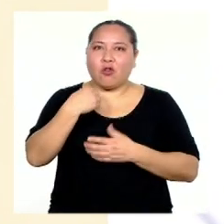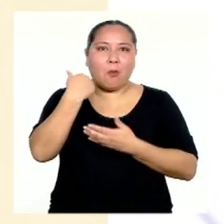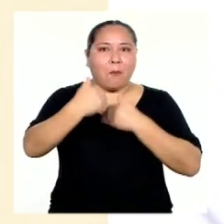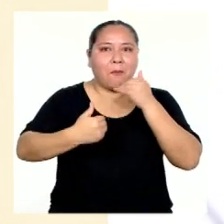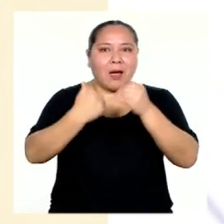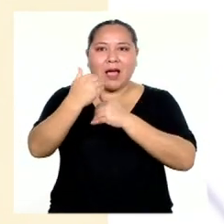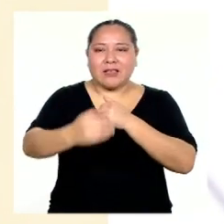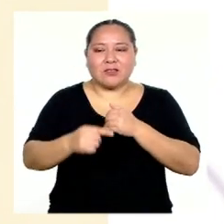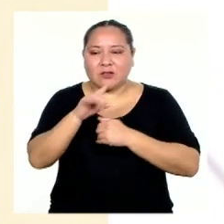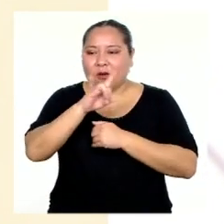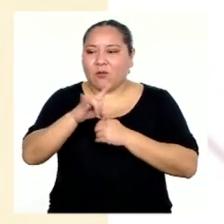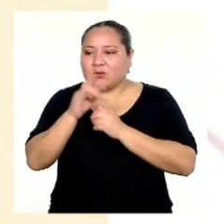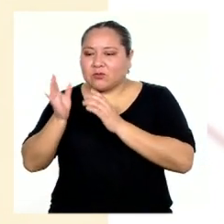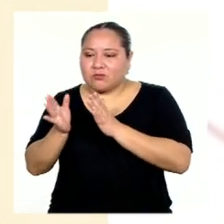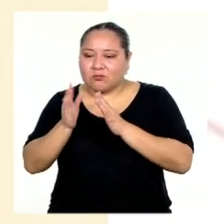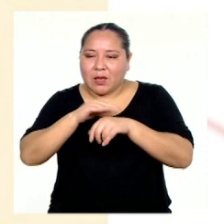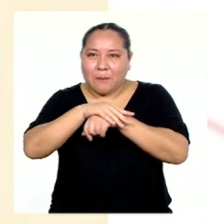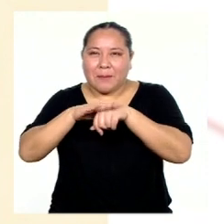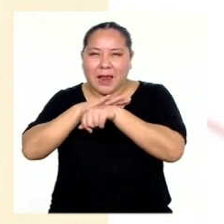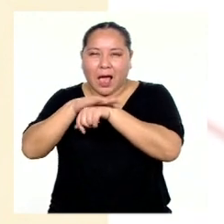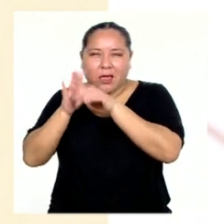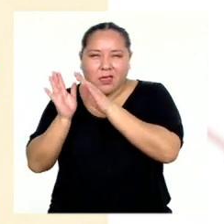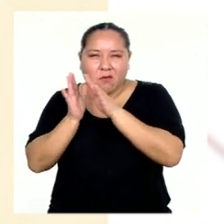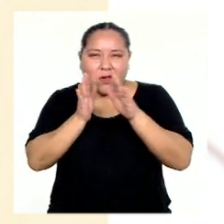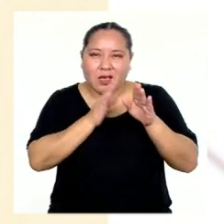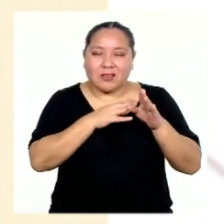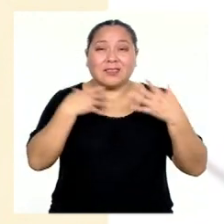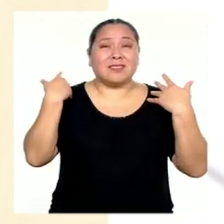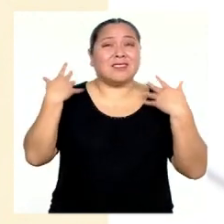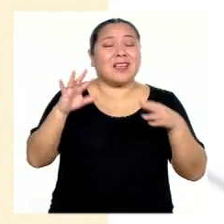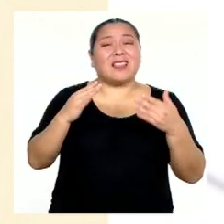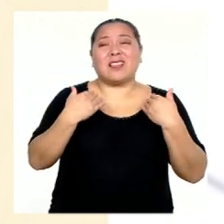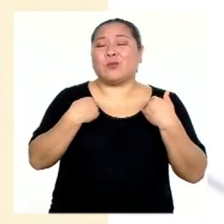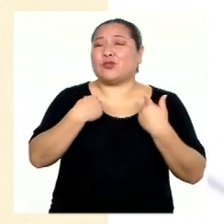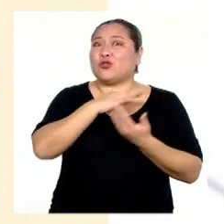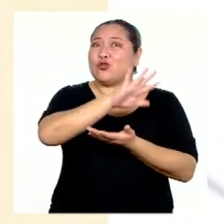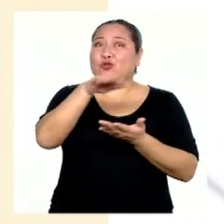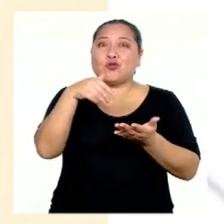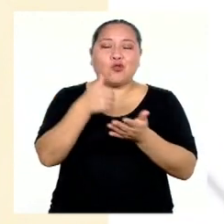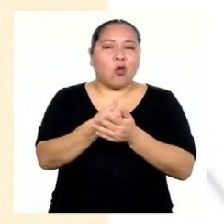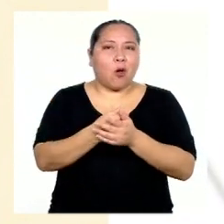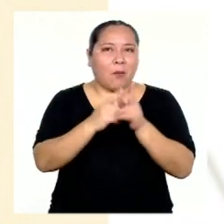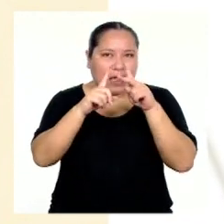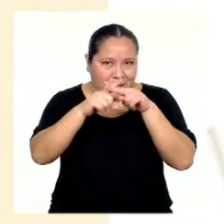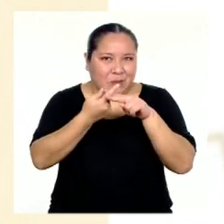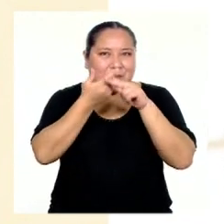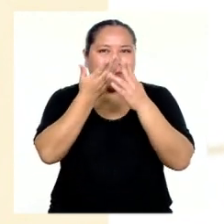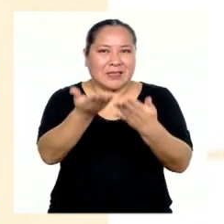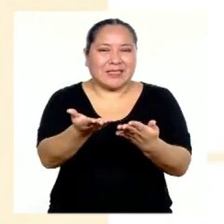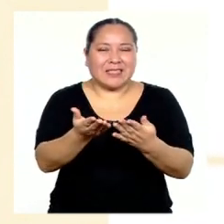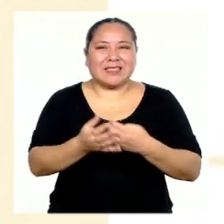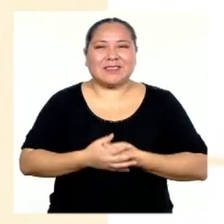en nuestro proceso de planificación y tenemos todo para empezar.